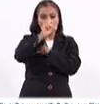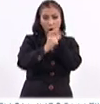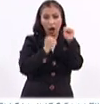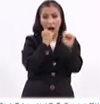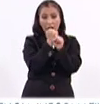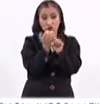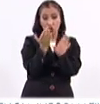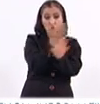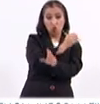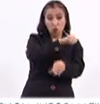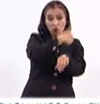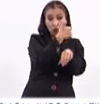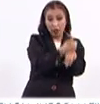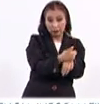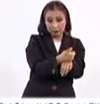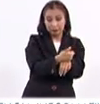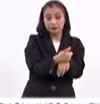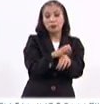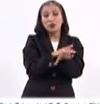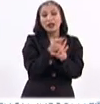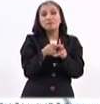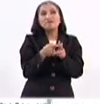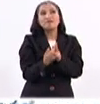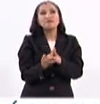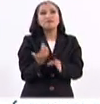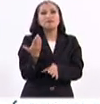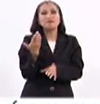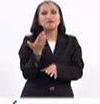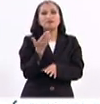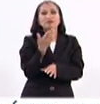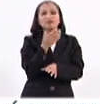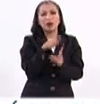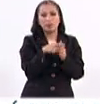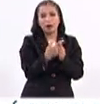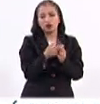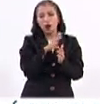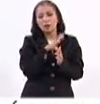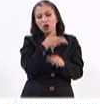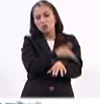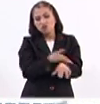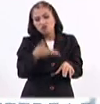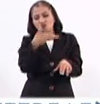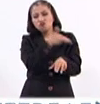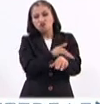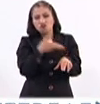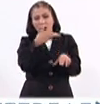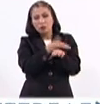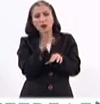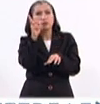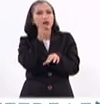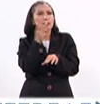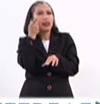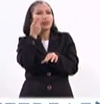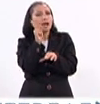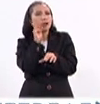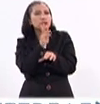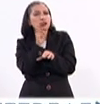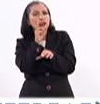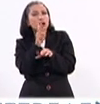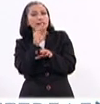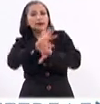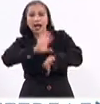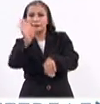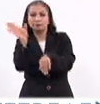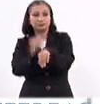45 años funcionando. Lo que pasa es que inició y hubo un proceso de prueba y se